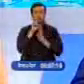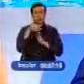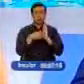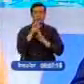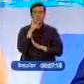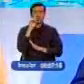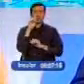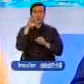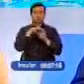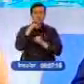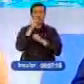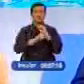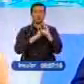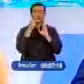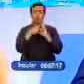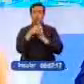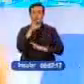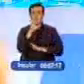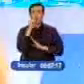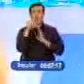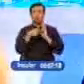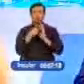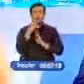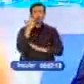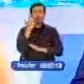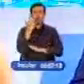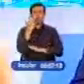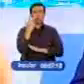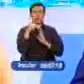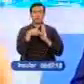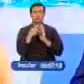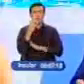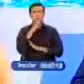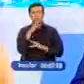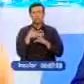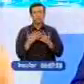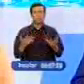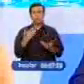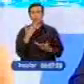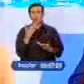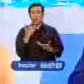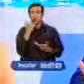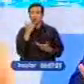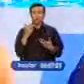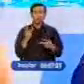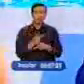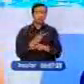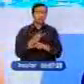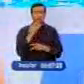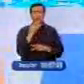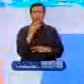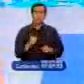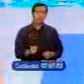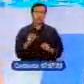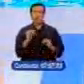elecciones del 2009, elecciones del 2013 y las presidenciales del 2014. Por tanto, esto no tiene que ser un tema polémico, ni tampoco de caprichos,